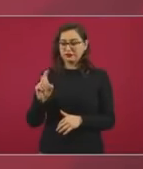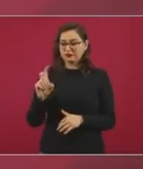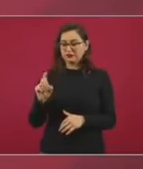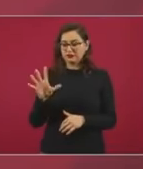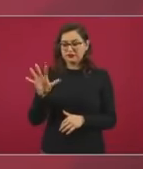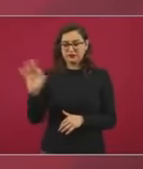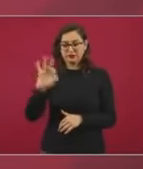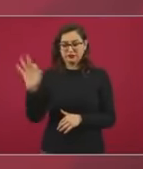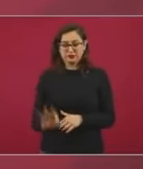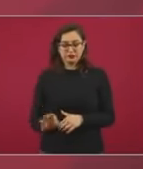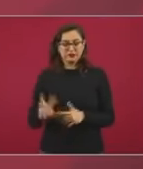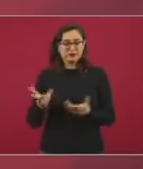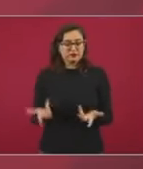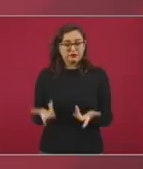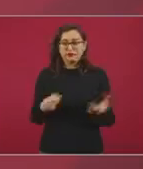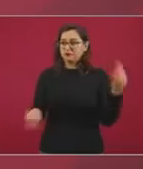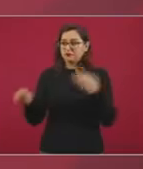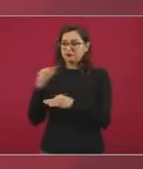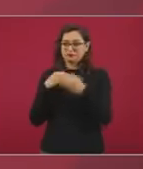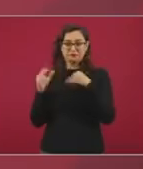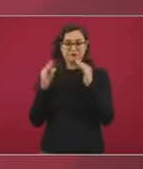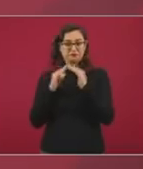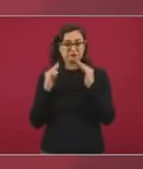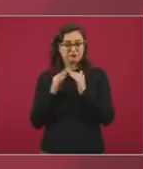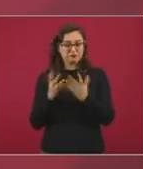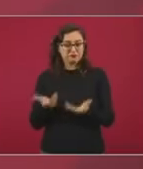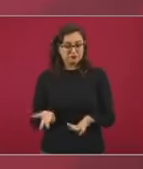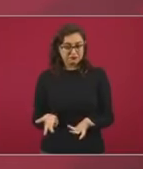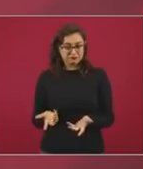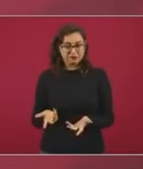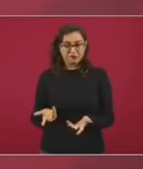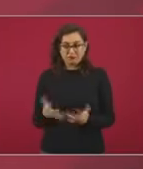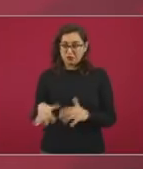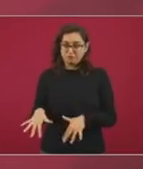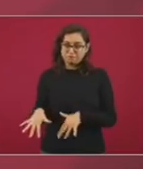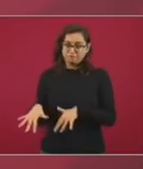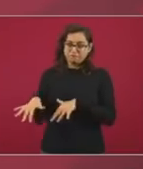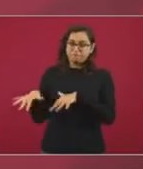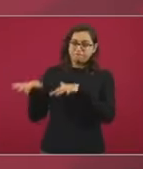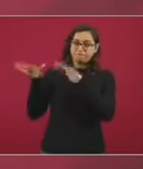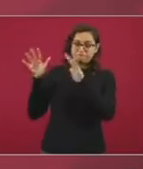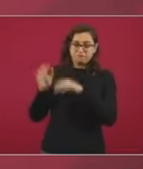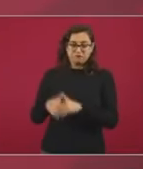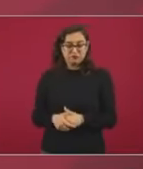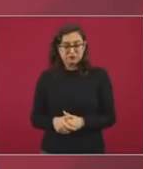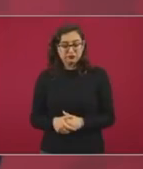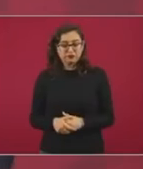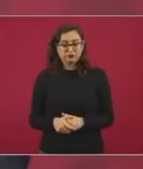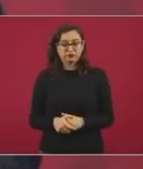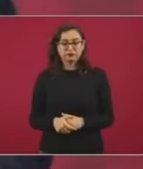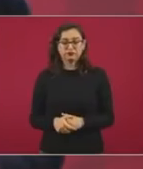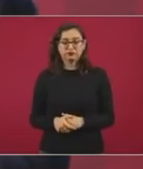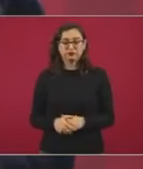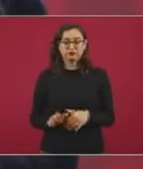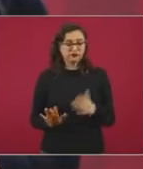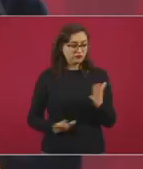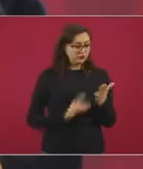35% de todas las casas que se inundaron. Bueno, se hace el